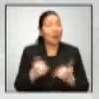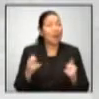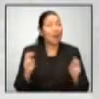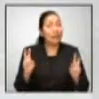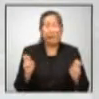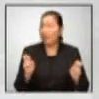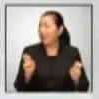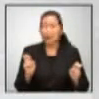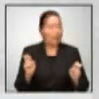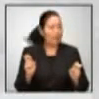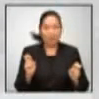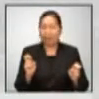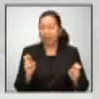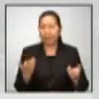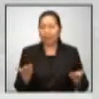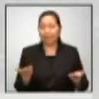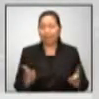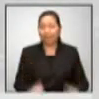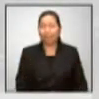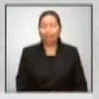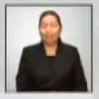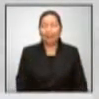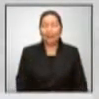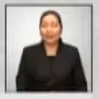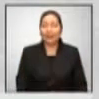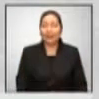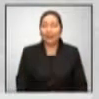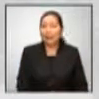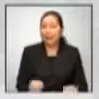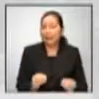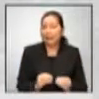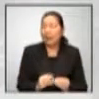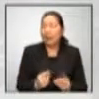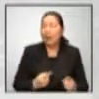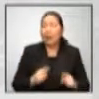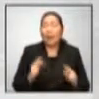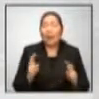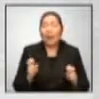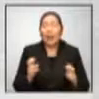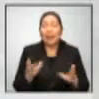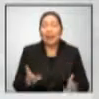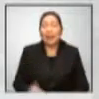no solamente es un tema de la denominación donde dirigen, no es un tema